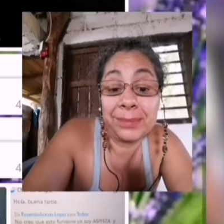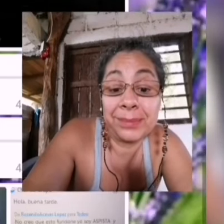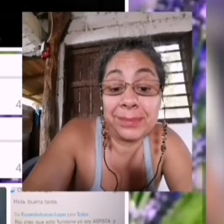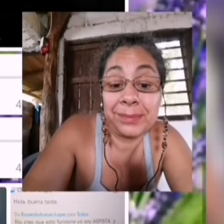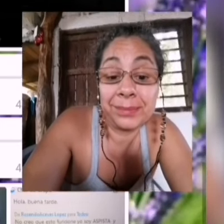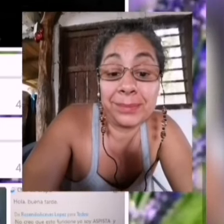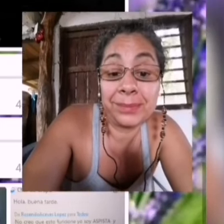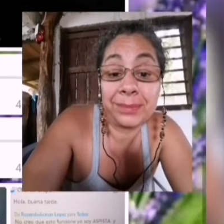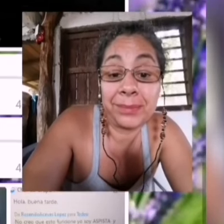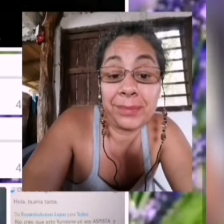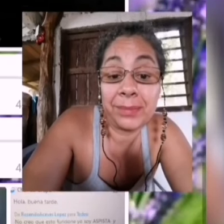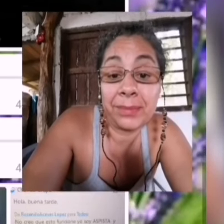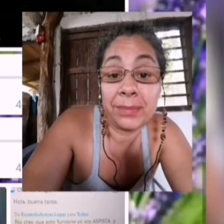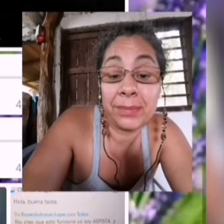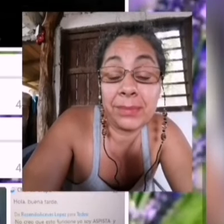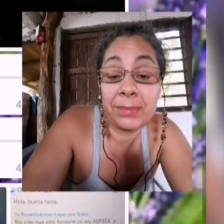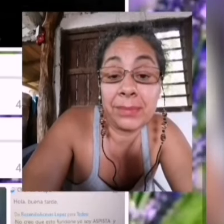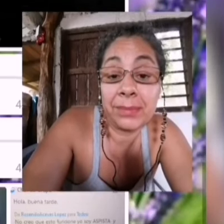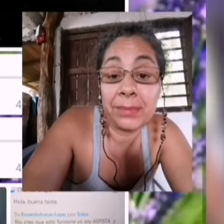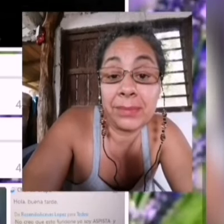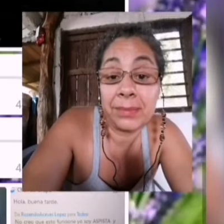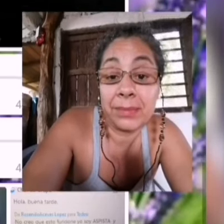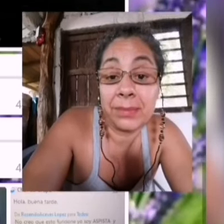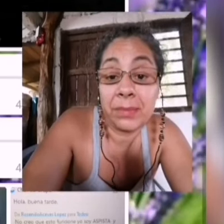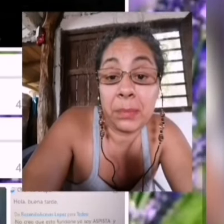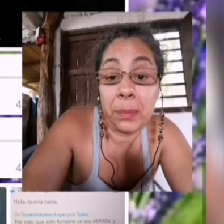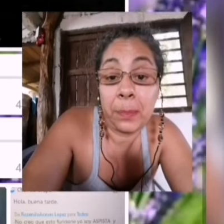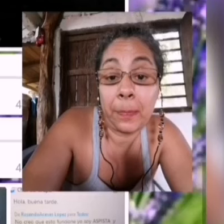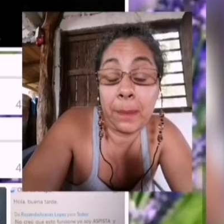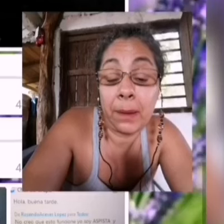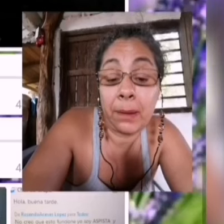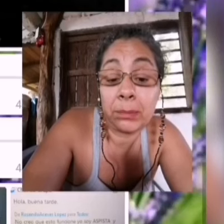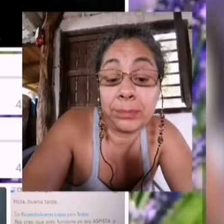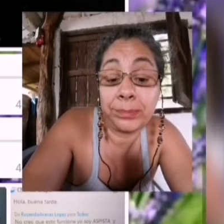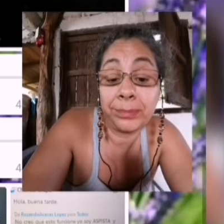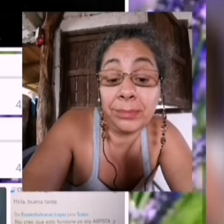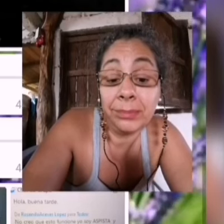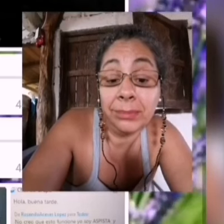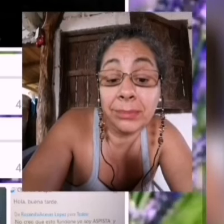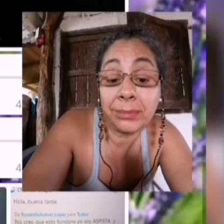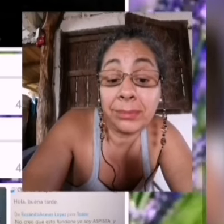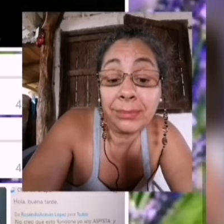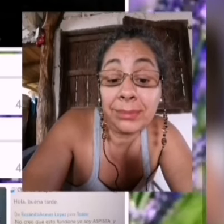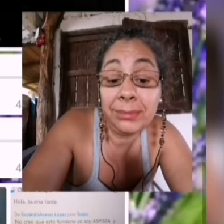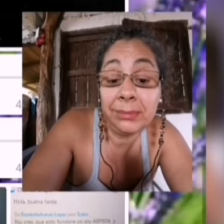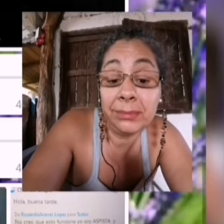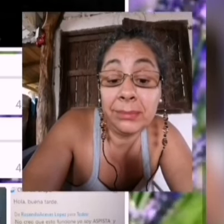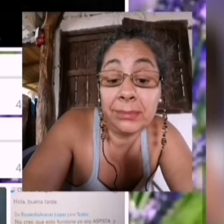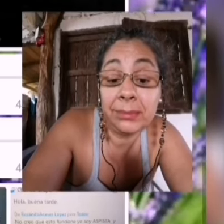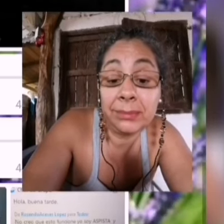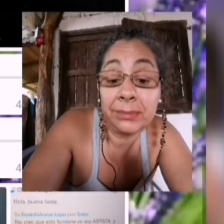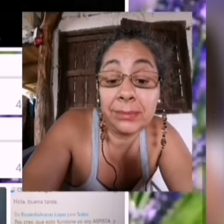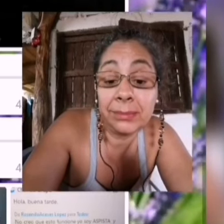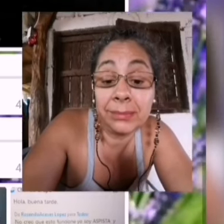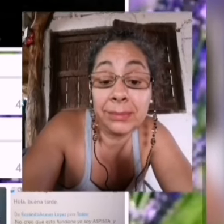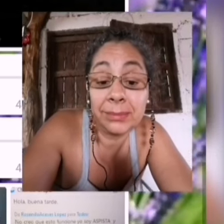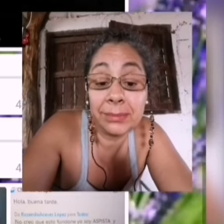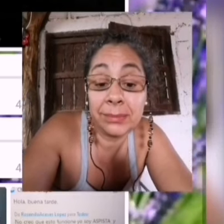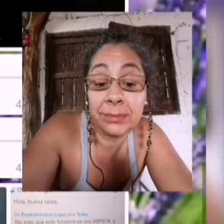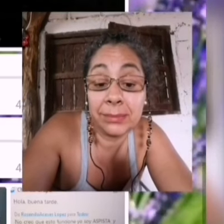Primeramente, agradecerte a ti, Humberto, y a Alexis, que le sigan dando